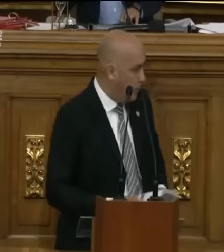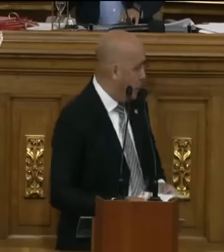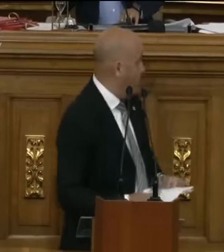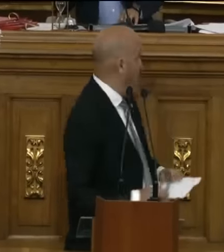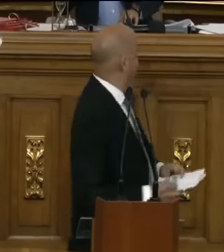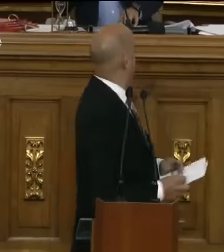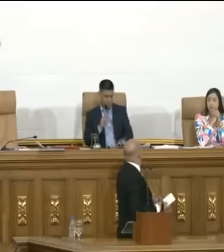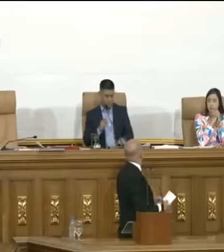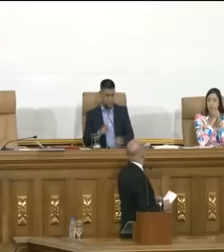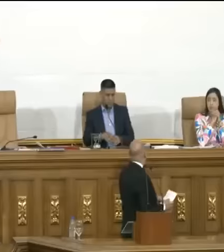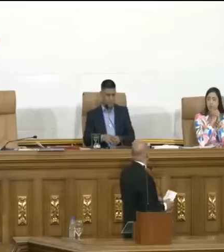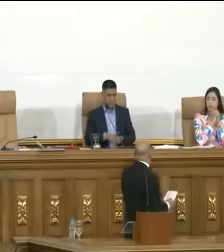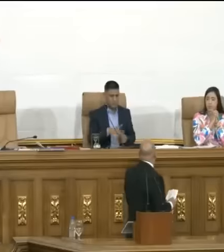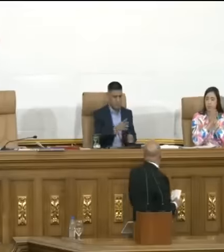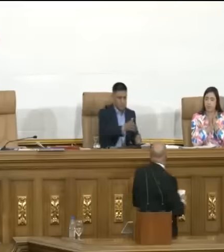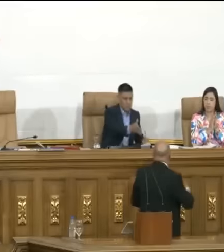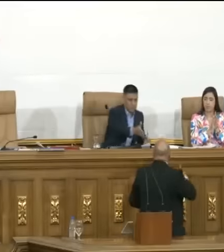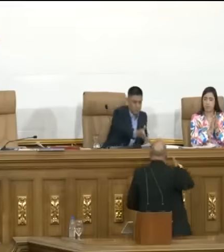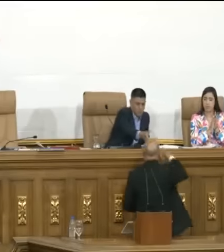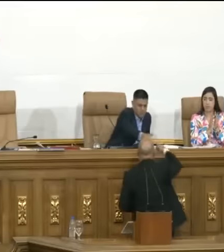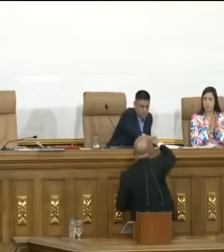momento.